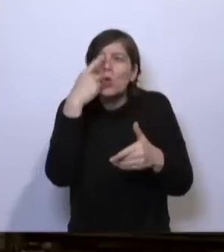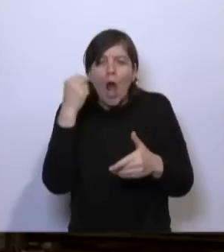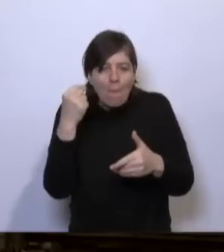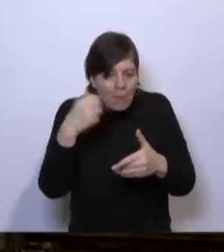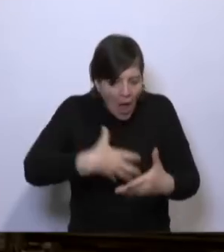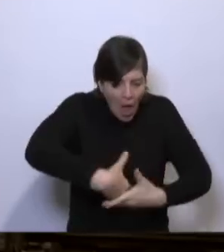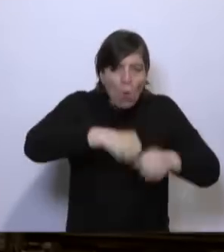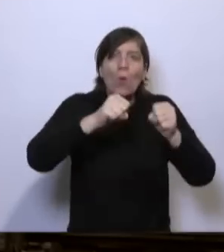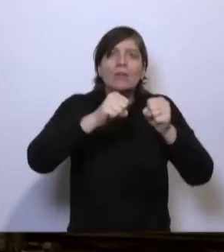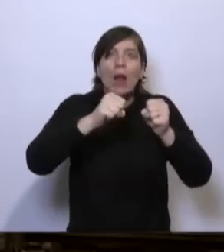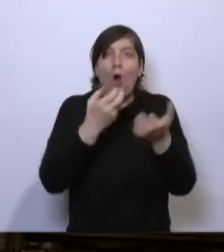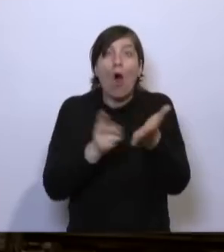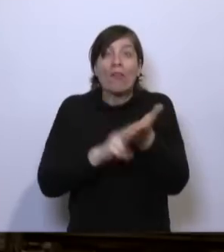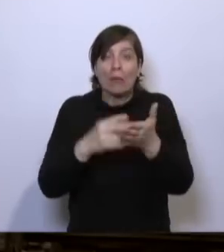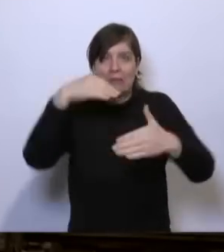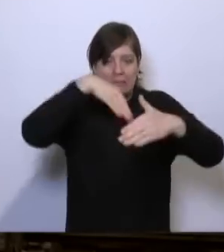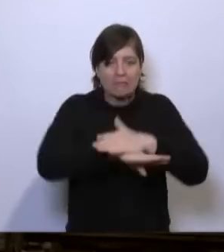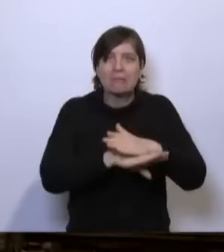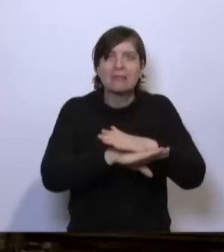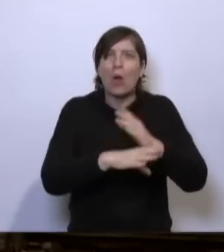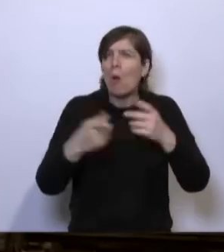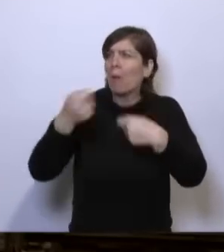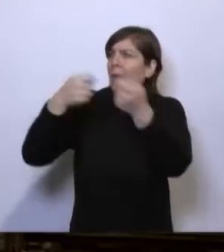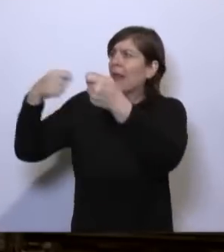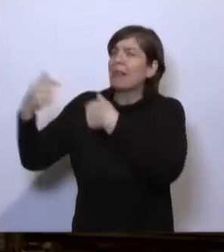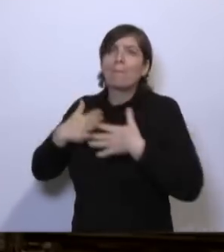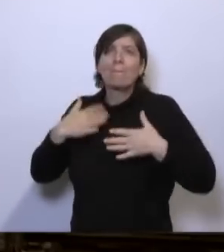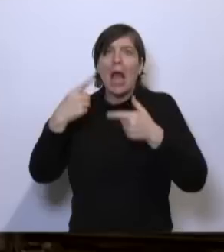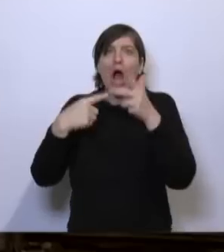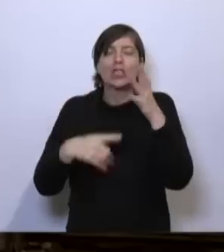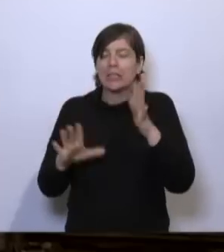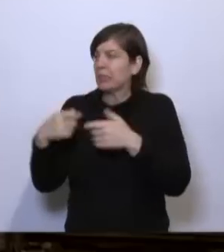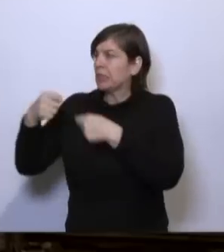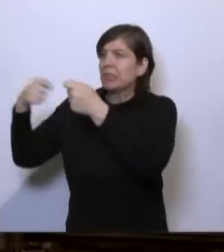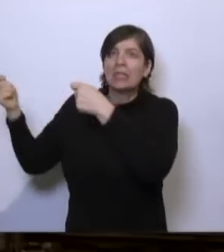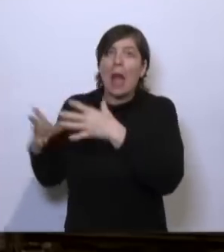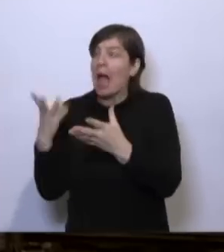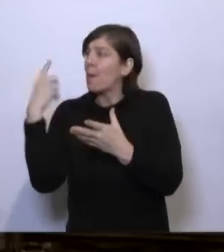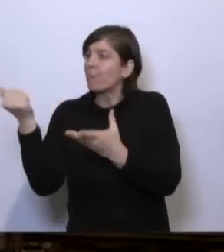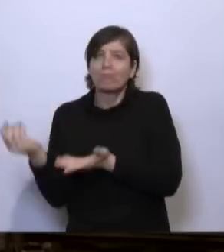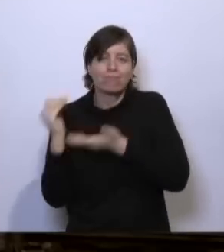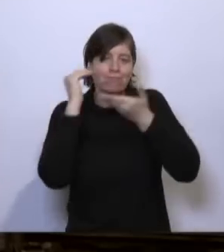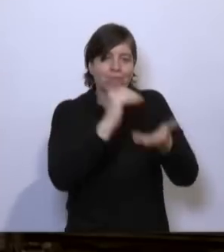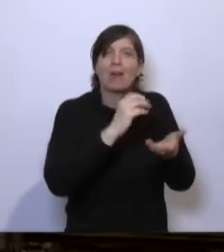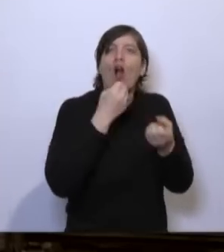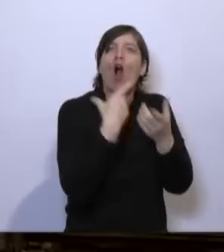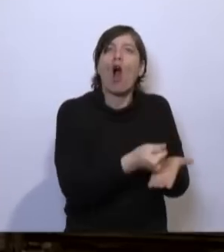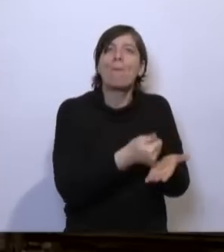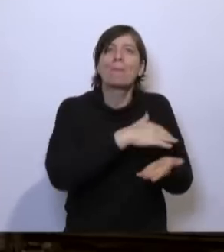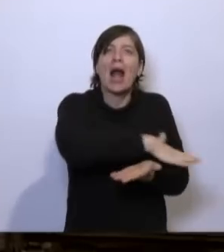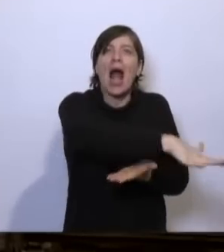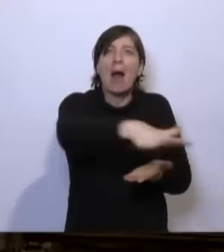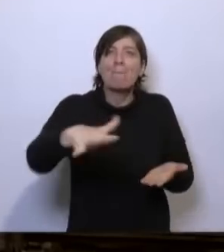lo encuentra, lo vuelve a esconder y vende todo lo que tiene para comprar el campo donde está el